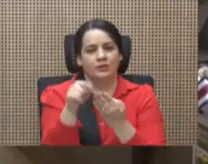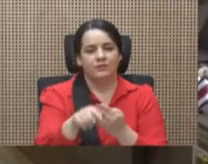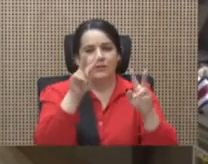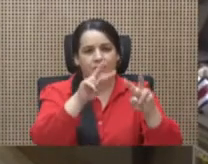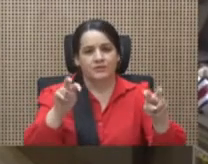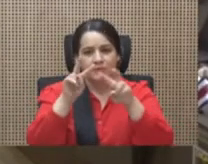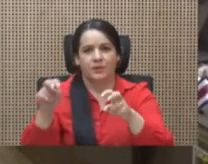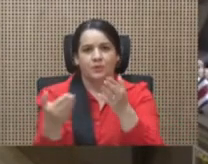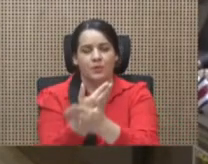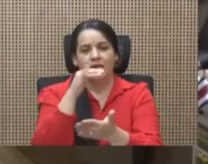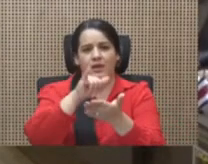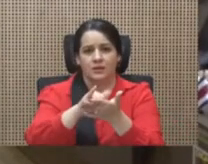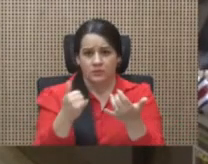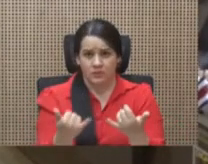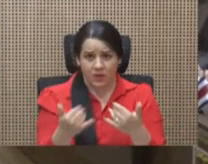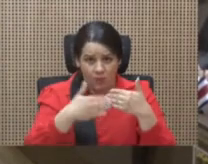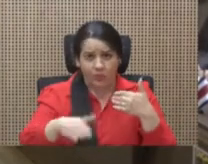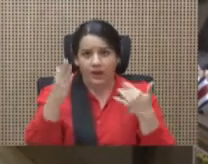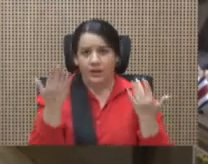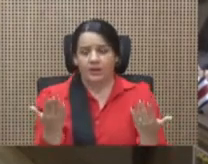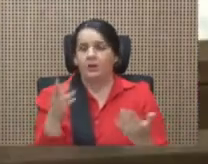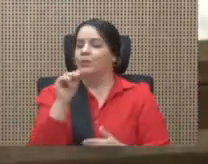nuevamente. ¿Ese va a ser el criterio a partir de ahora? No, no